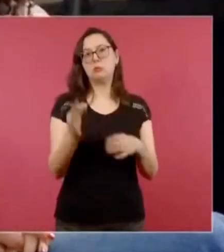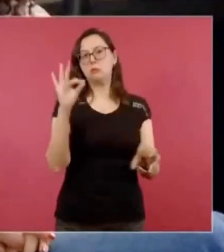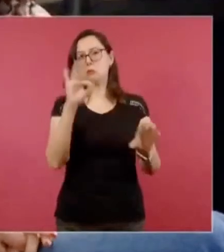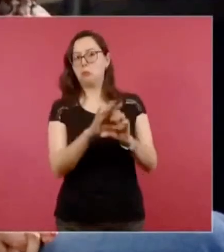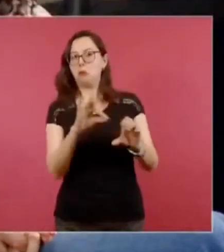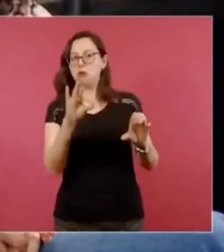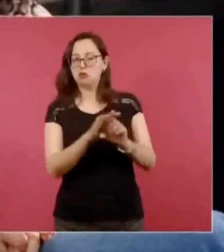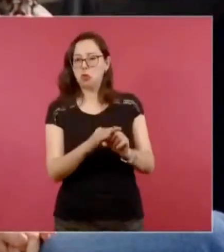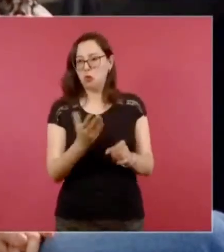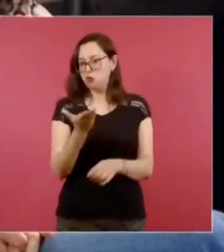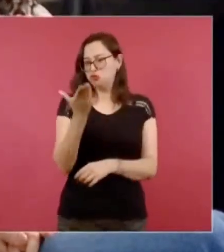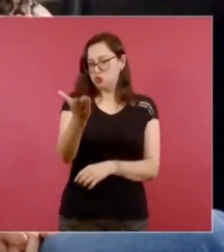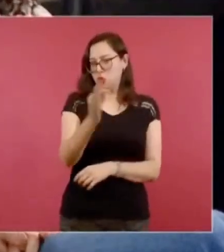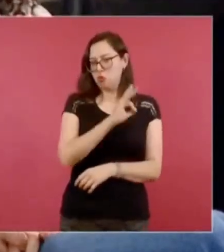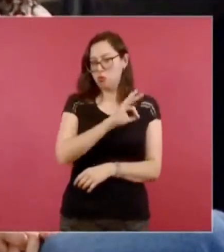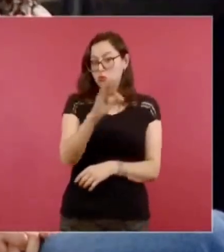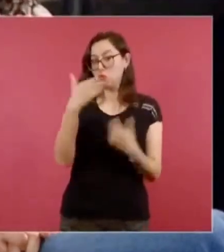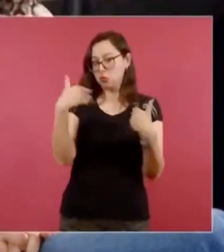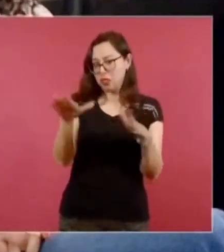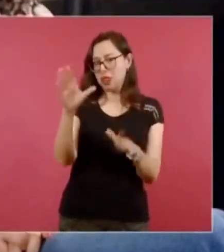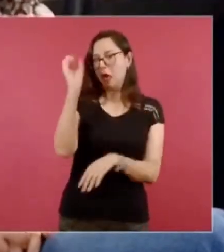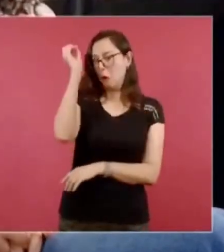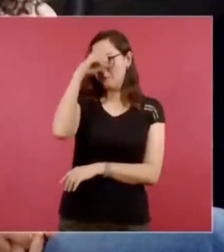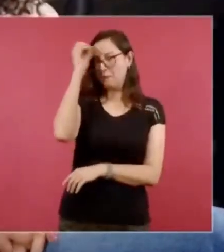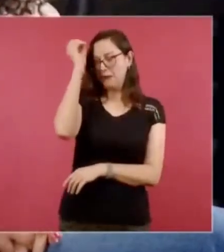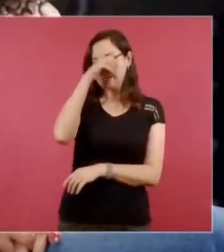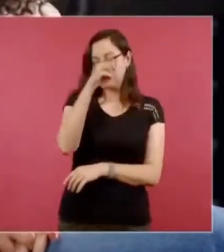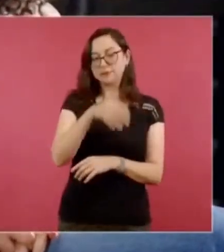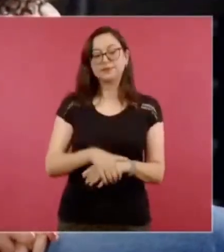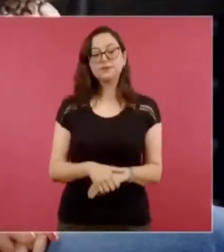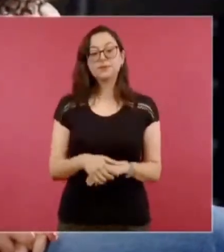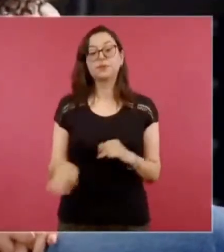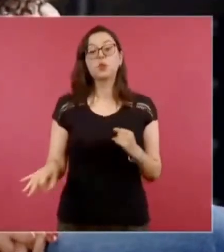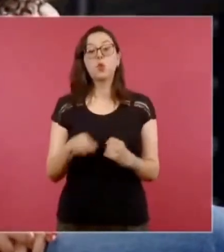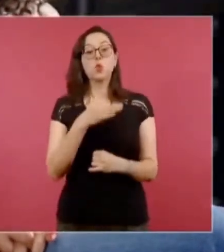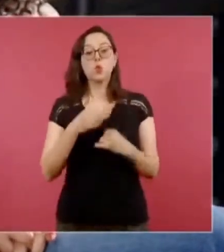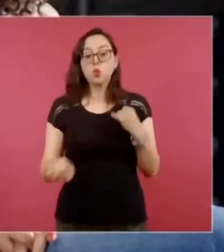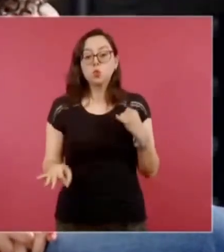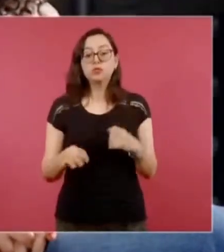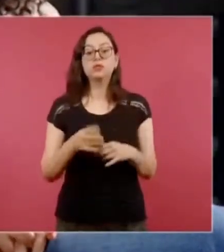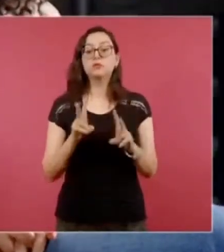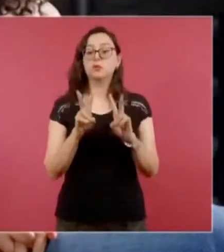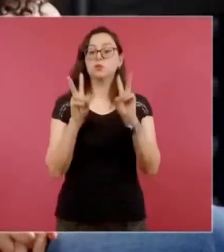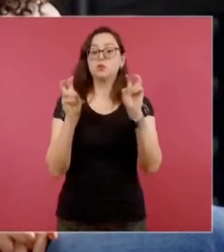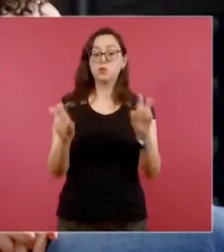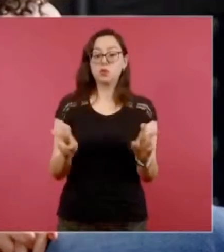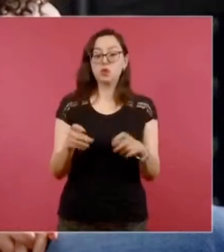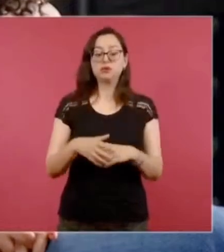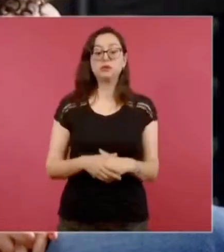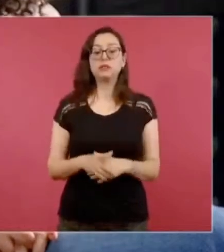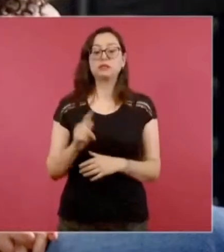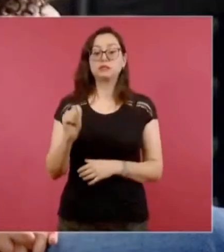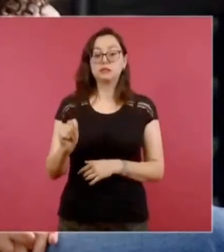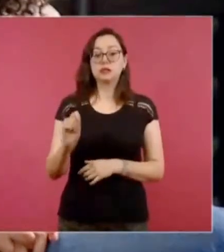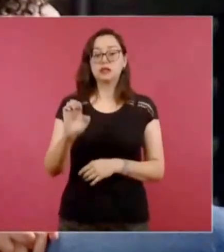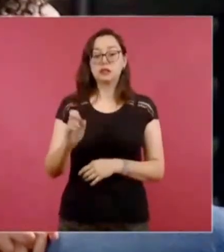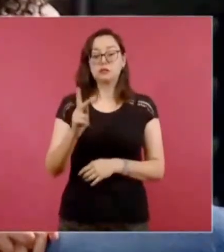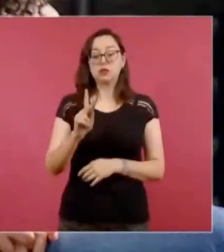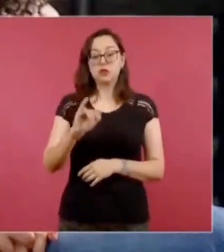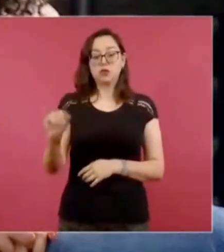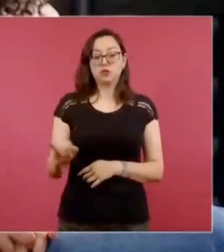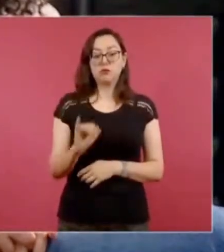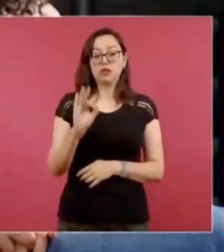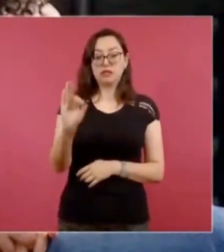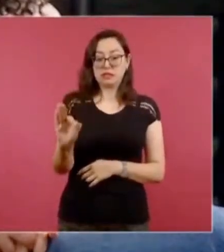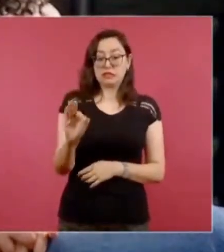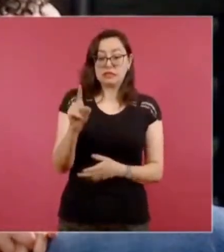o le arredra la posibilidad que desde el Poder Judicial, en el Tribunal Electoral del Poder Judicial de la Federación,